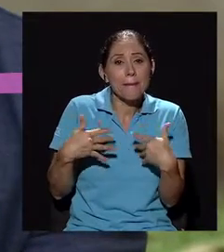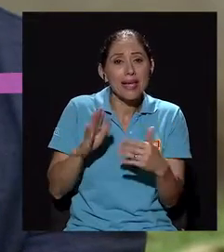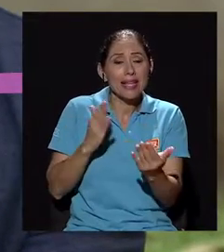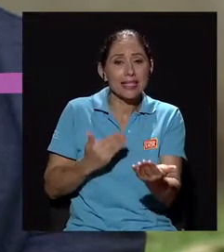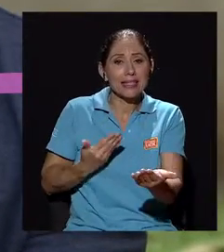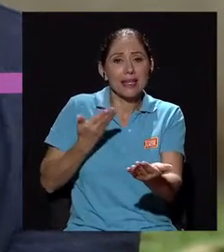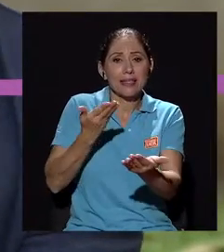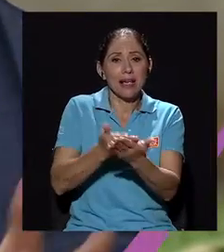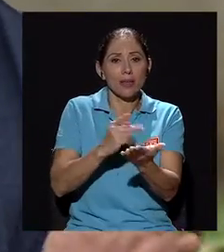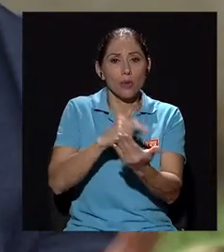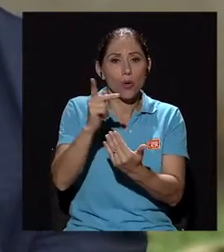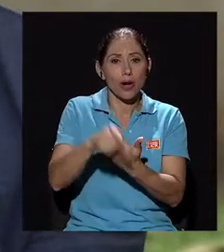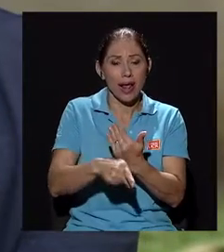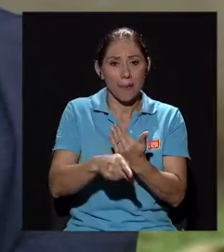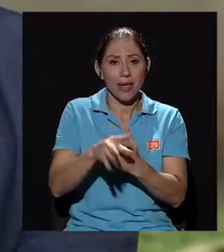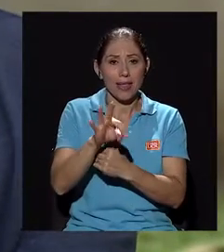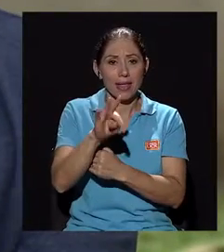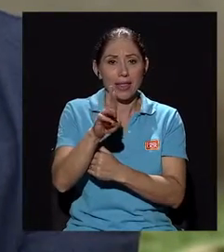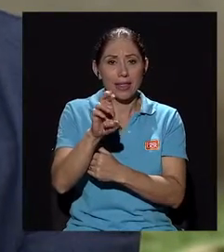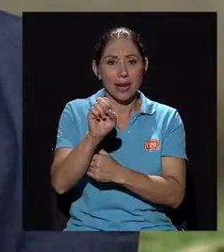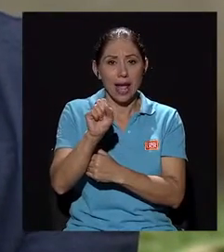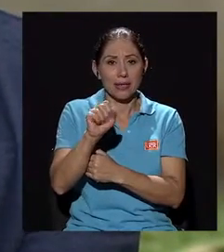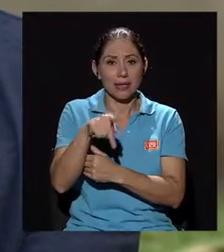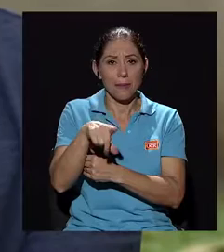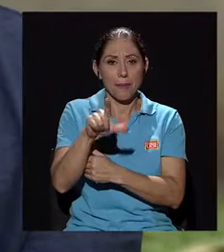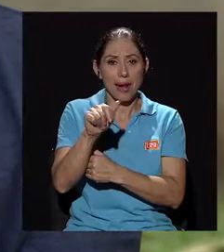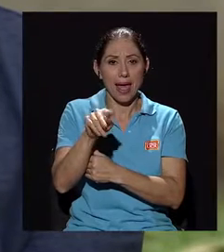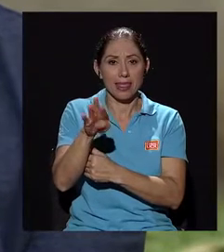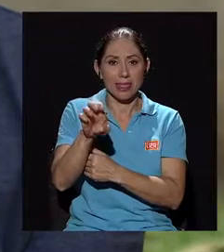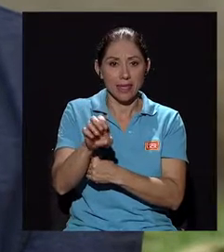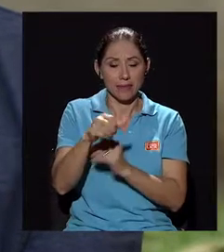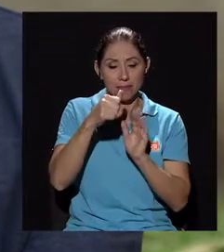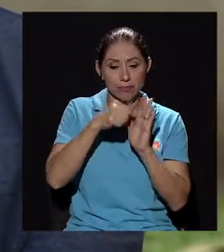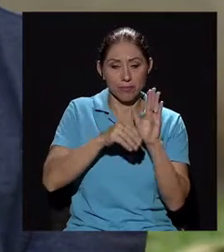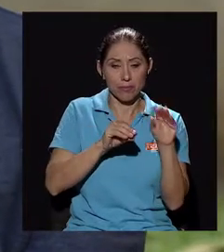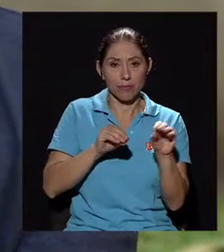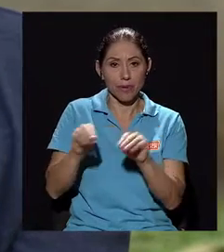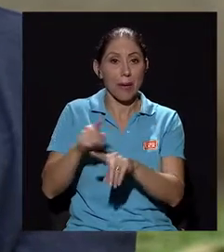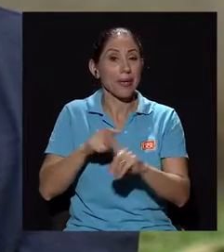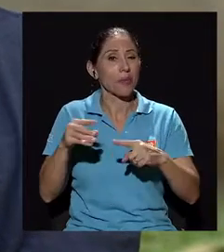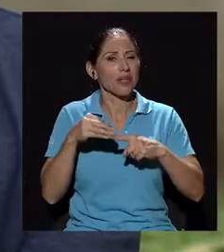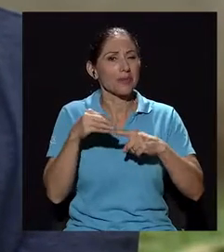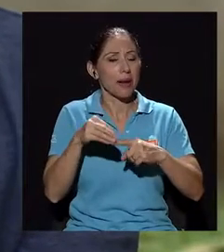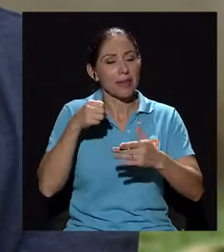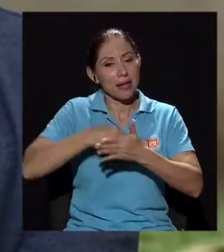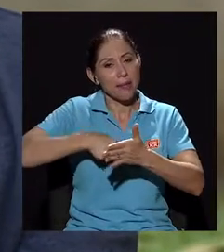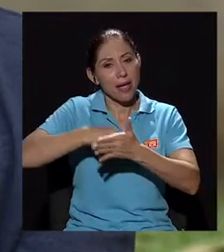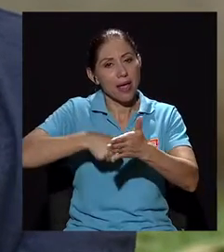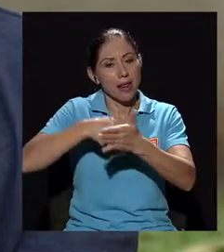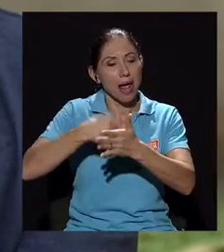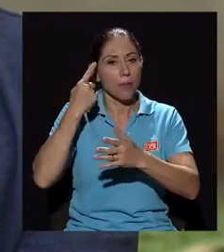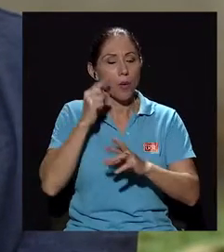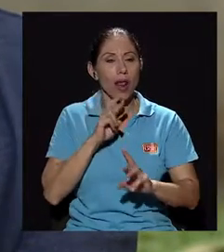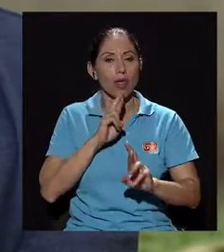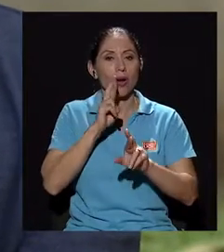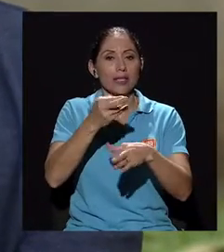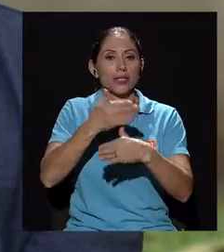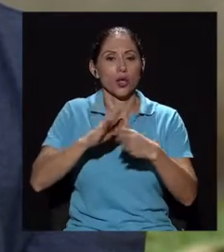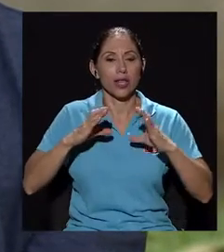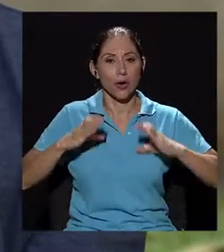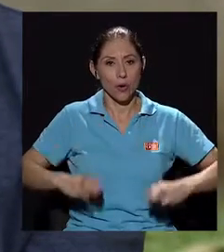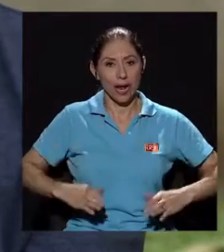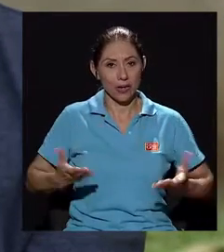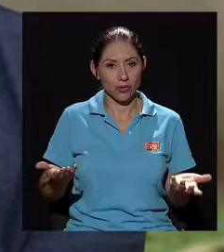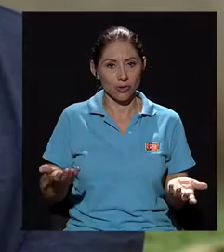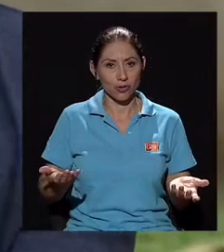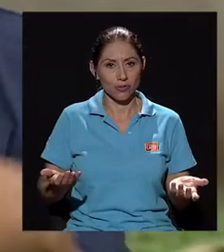de trasplante, pero principalmente pelear por la donación de órganos. Ante todo, ¿verdad?,